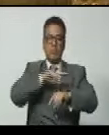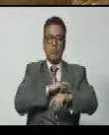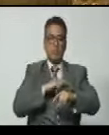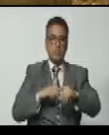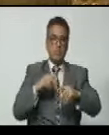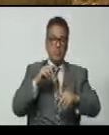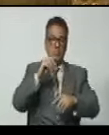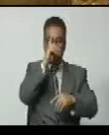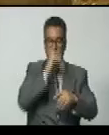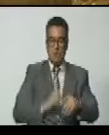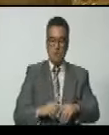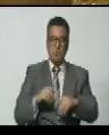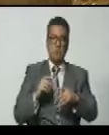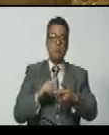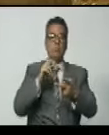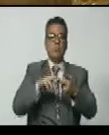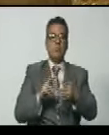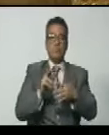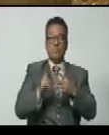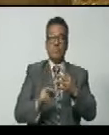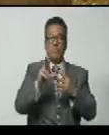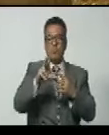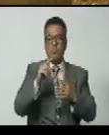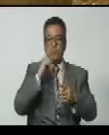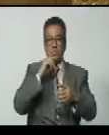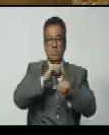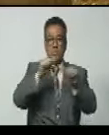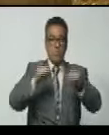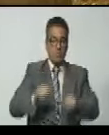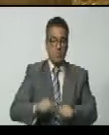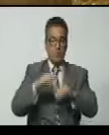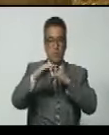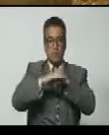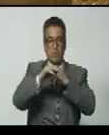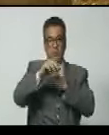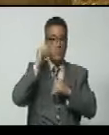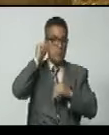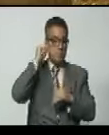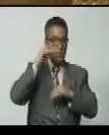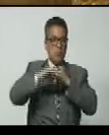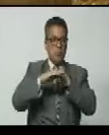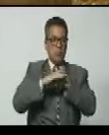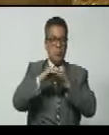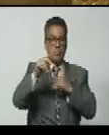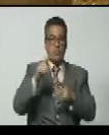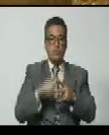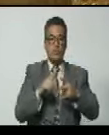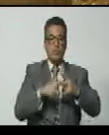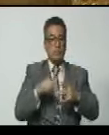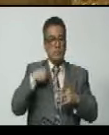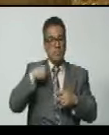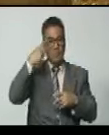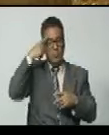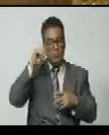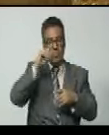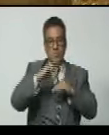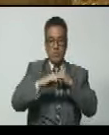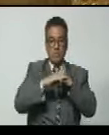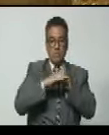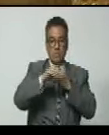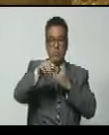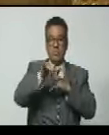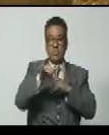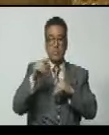con discapacidad. El capítulo 3 habla del sistema para la igualdad de mujeres y equidad de género. Se crea el sistema para la igualdad de